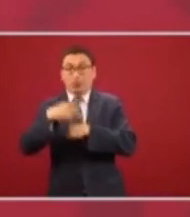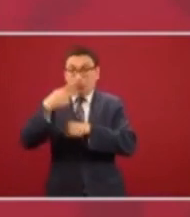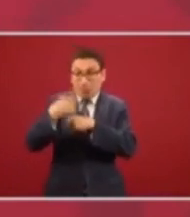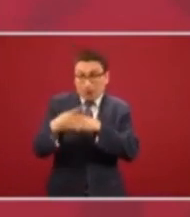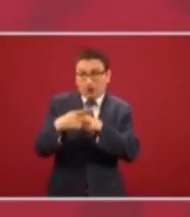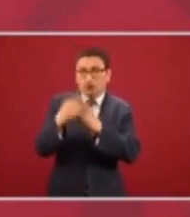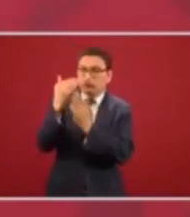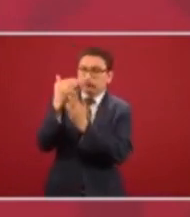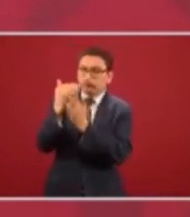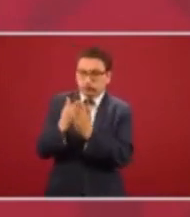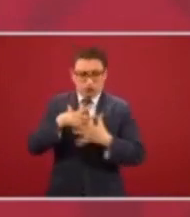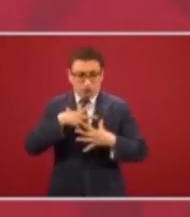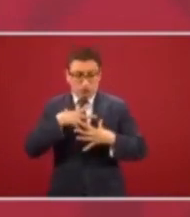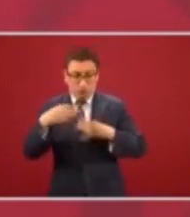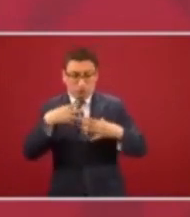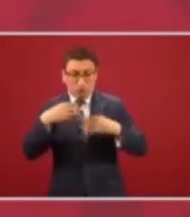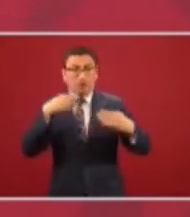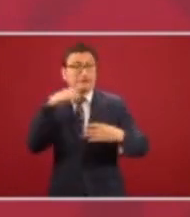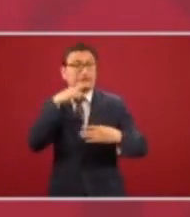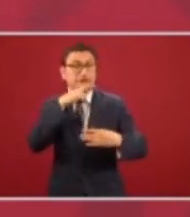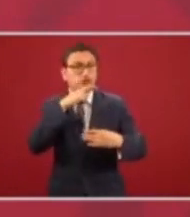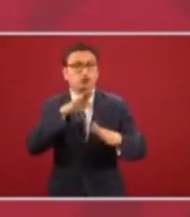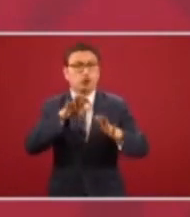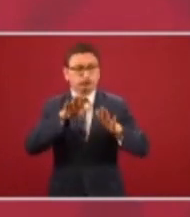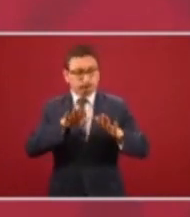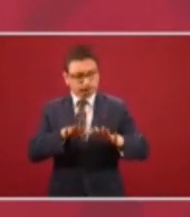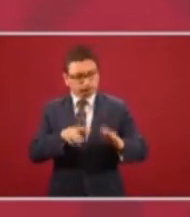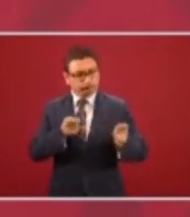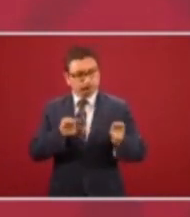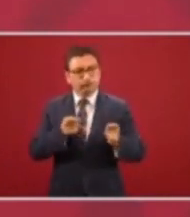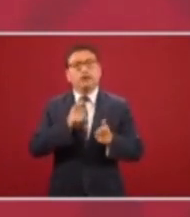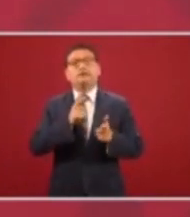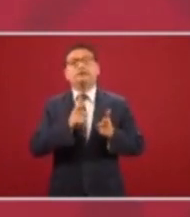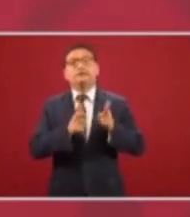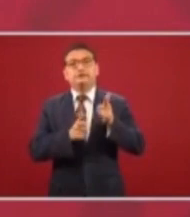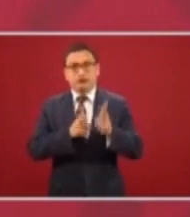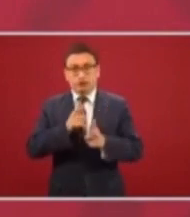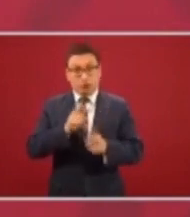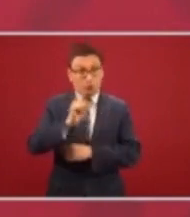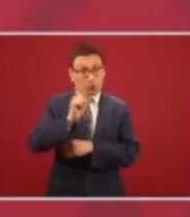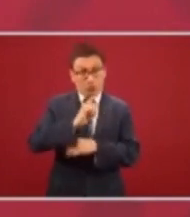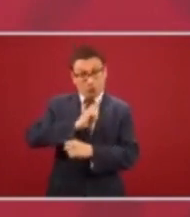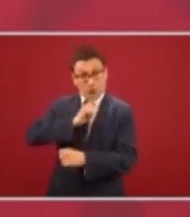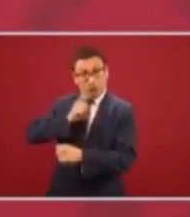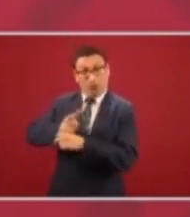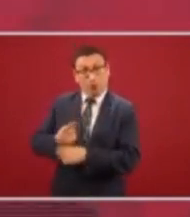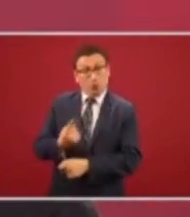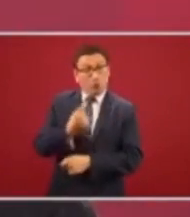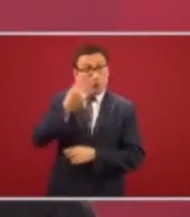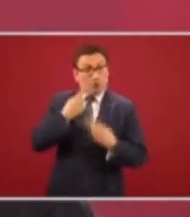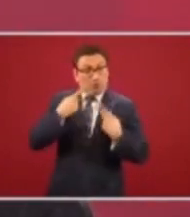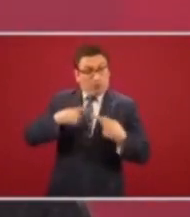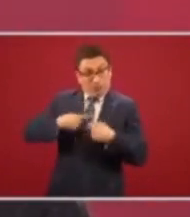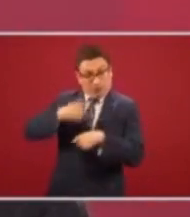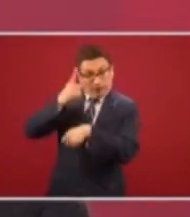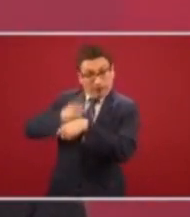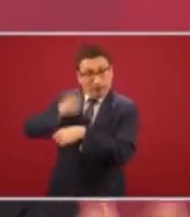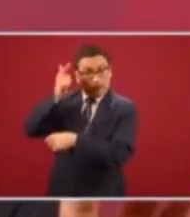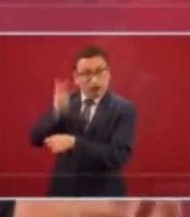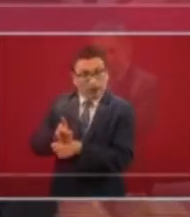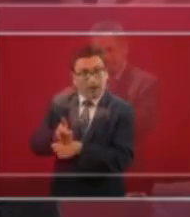efectos del coronavirus, abro comillas, no serán mayores a los que existen normalmente por la influenza